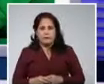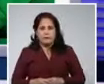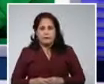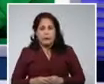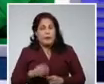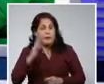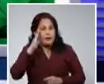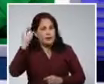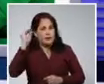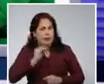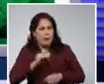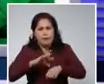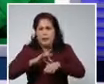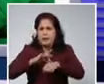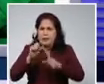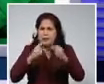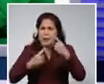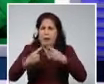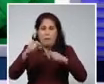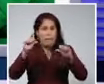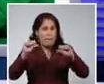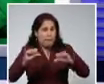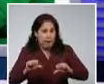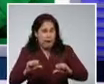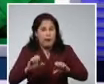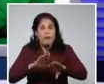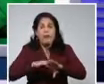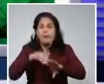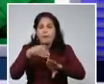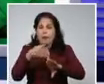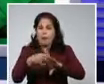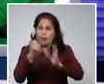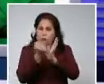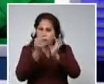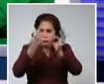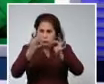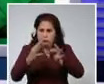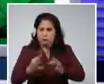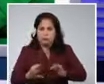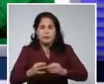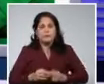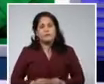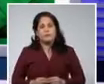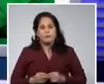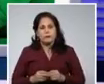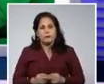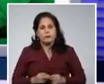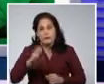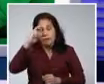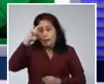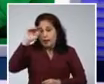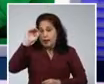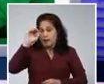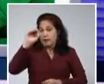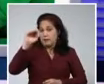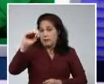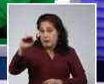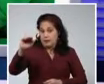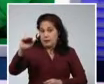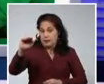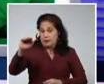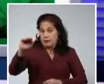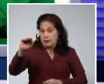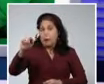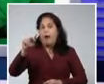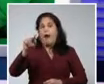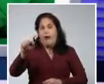identificaron los síntomas, se hizo el diagnóstico, se ingresó tuvo